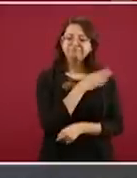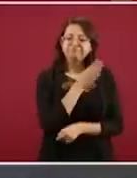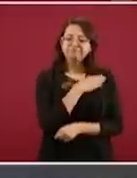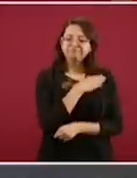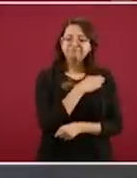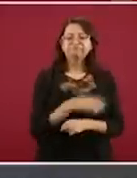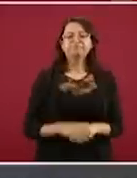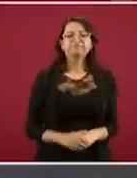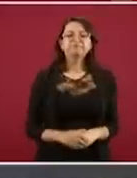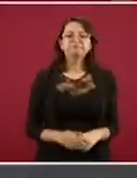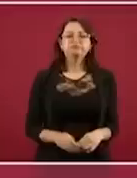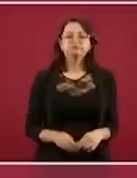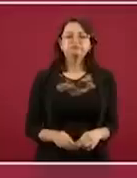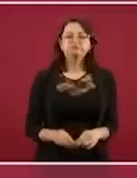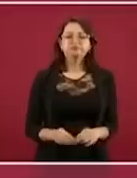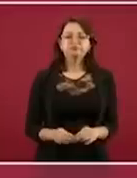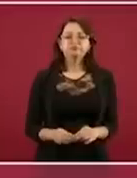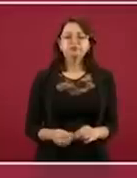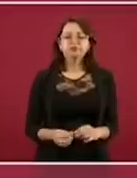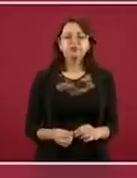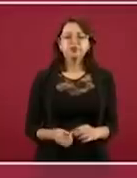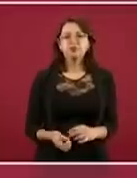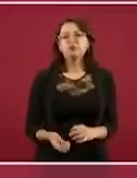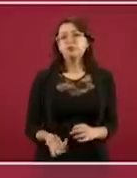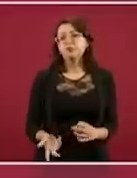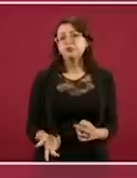y hay asuntos,